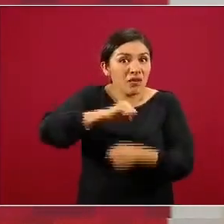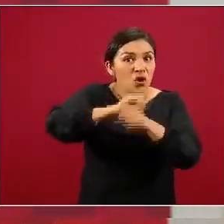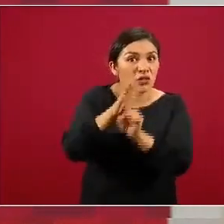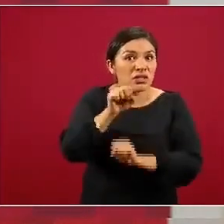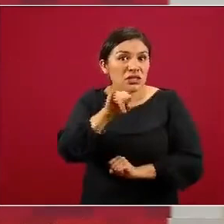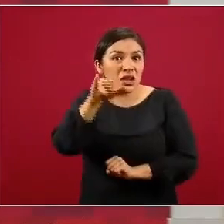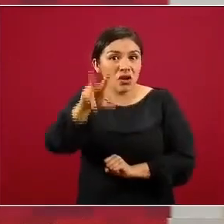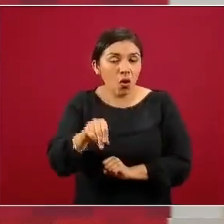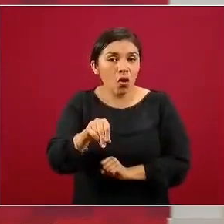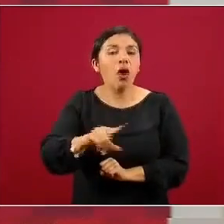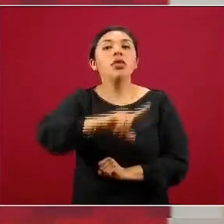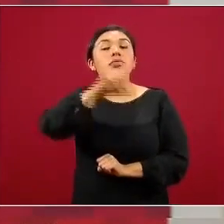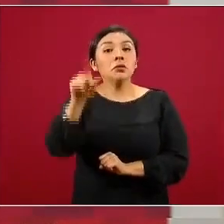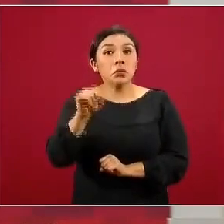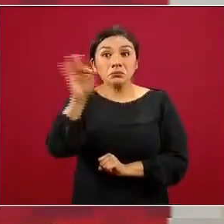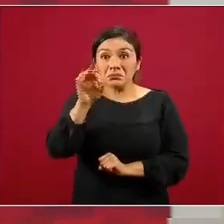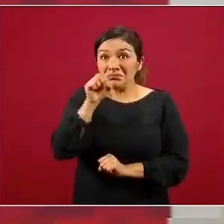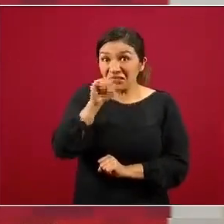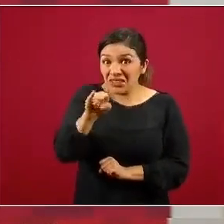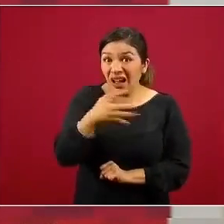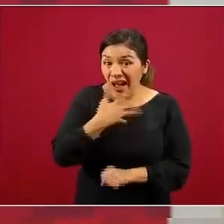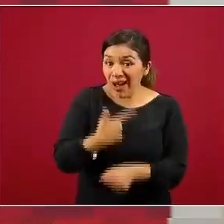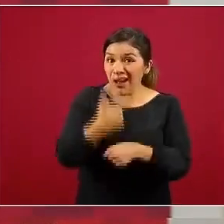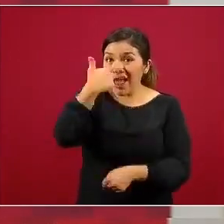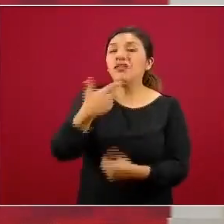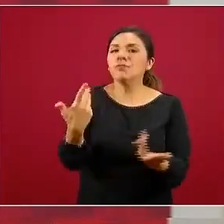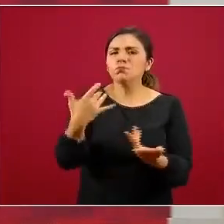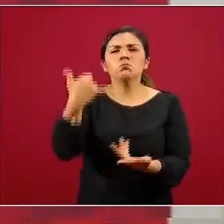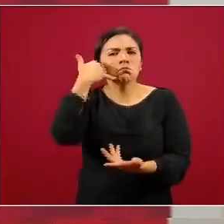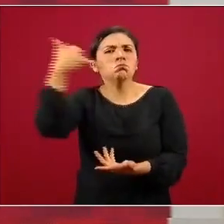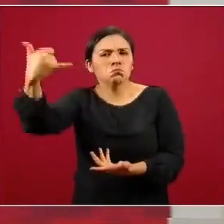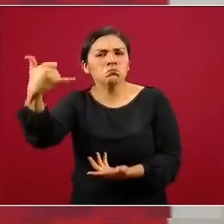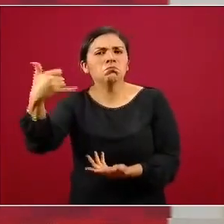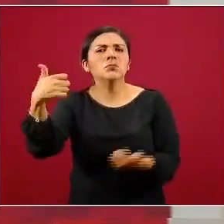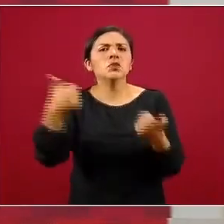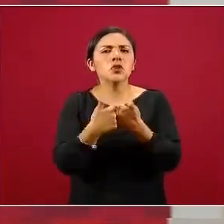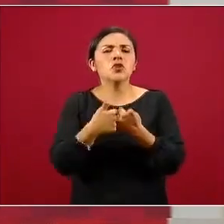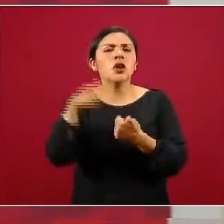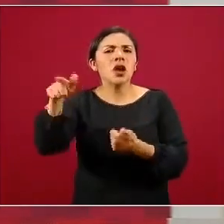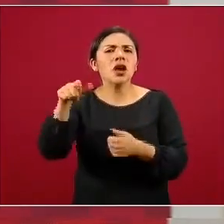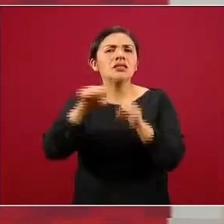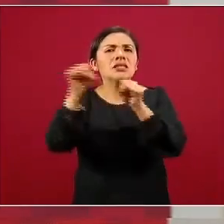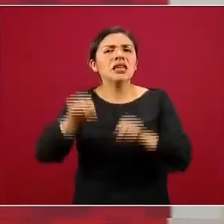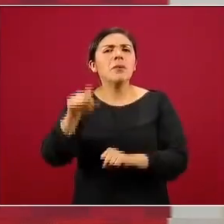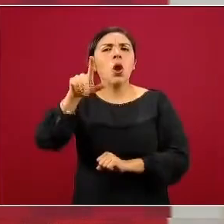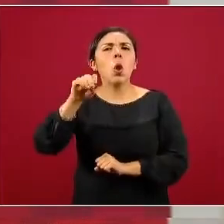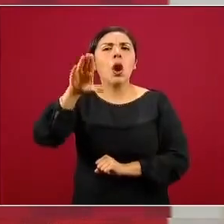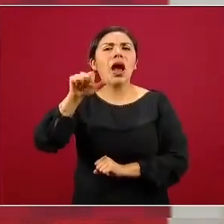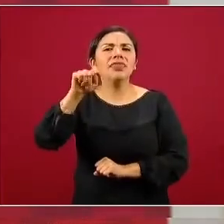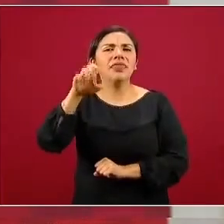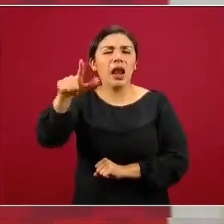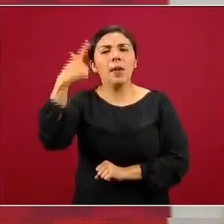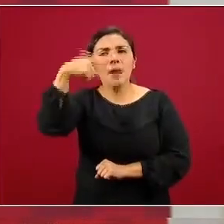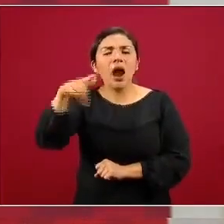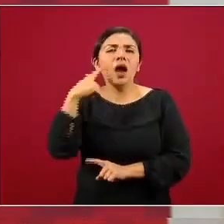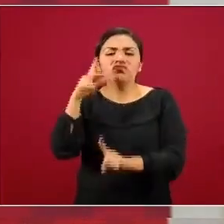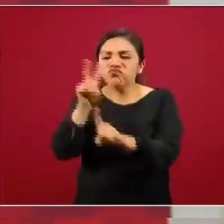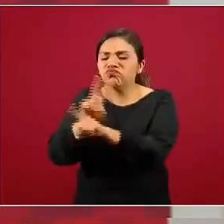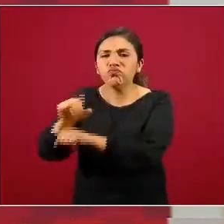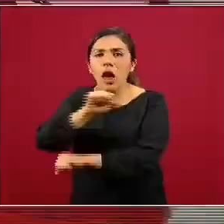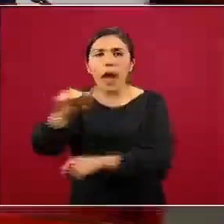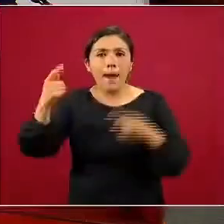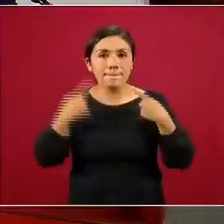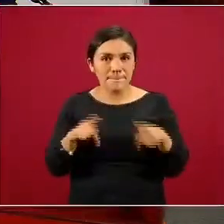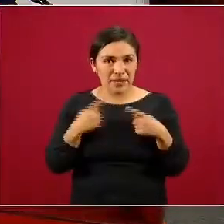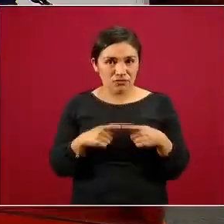COVID, y posteriormente, si el riesgo es significativo, hay una llamada por parte del sistema Locatel que le da seguimiento a las